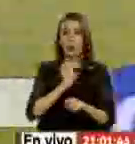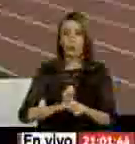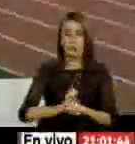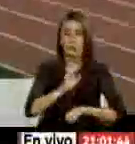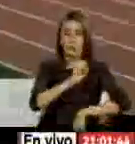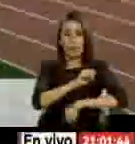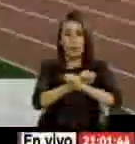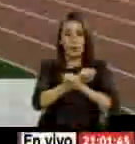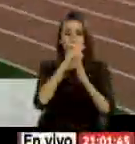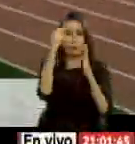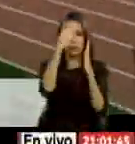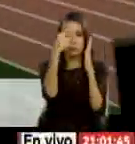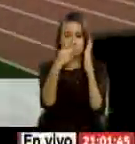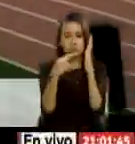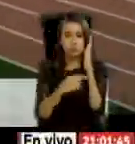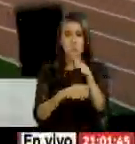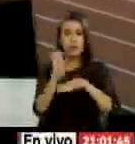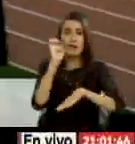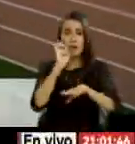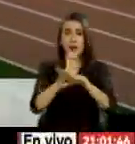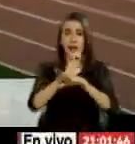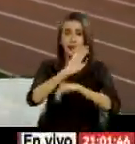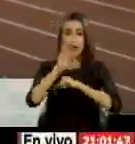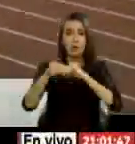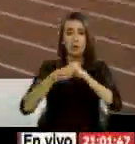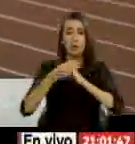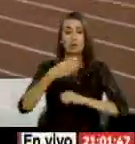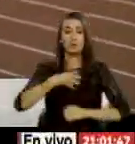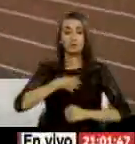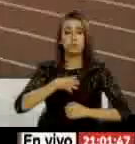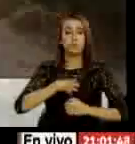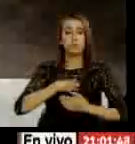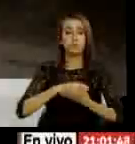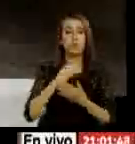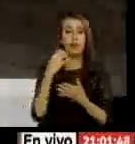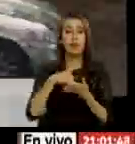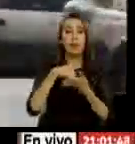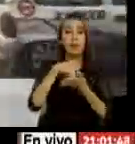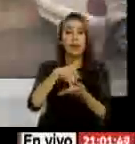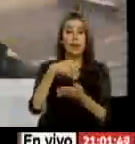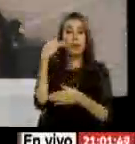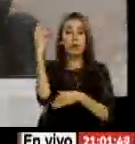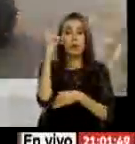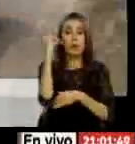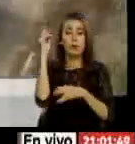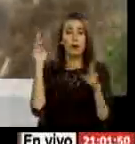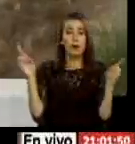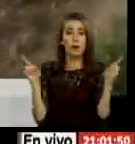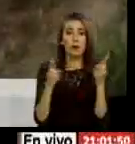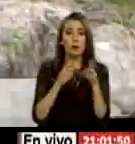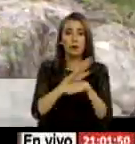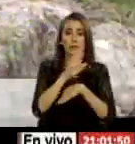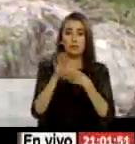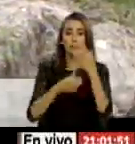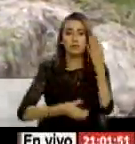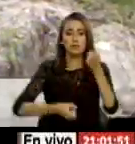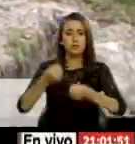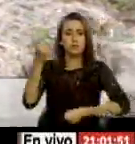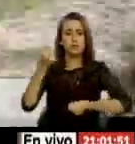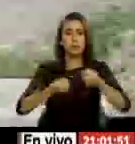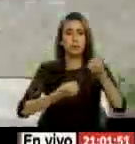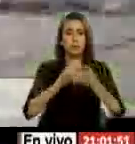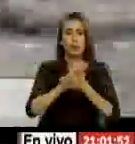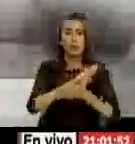astillero. También Ecuador suma medallas en los Juegos Bolivarianos y un resumen de la vuelta automovilística a